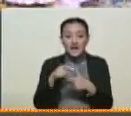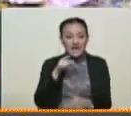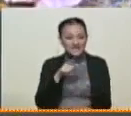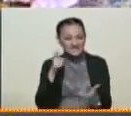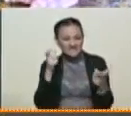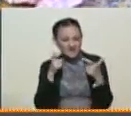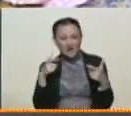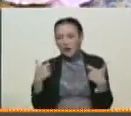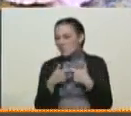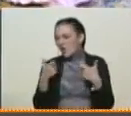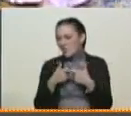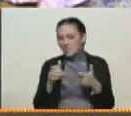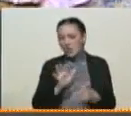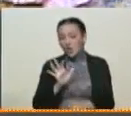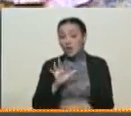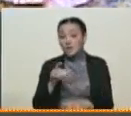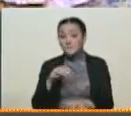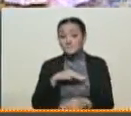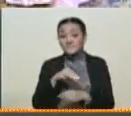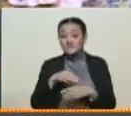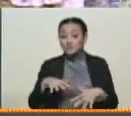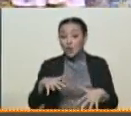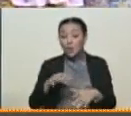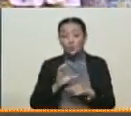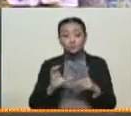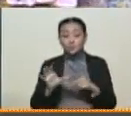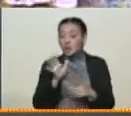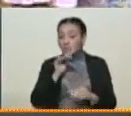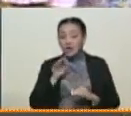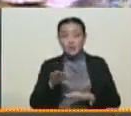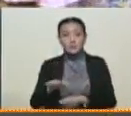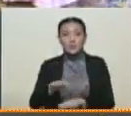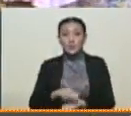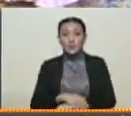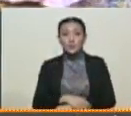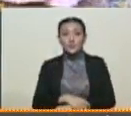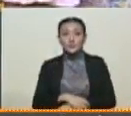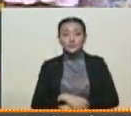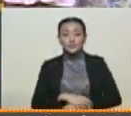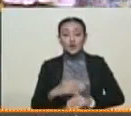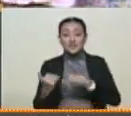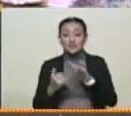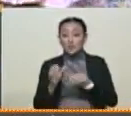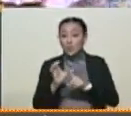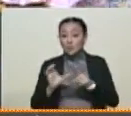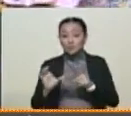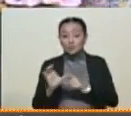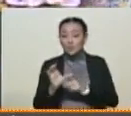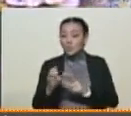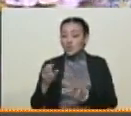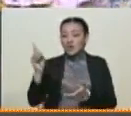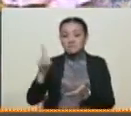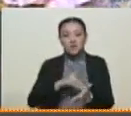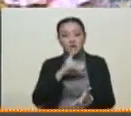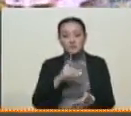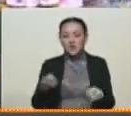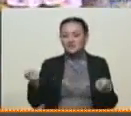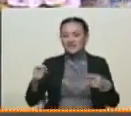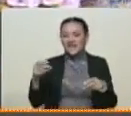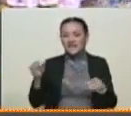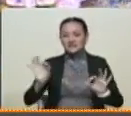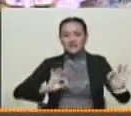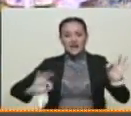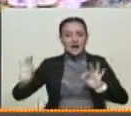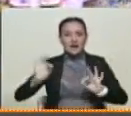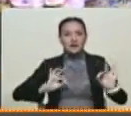misión cultura, la primera de ellos, cero apoyo. Por el contrario, eliminan el Instituto de Cultura, cierran los teatros,